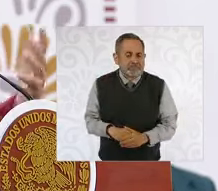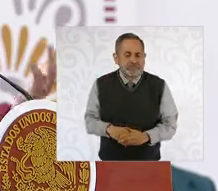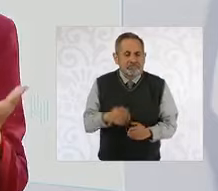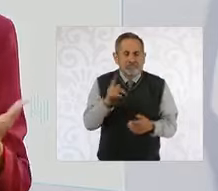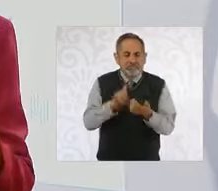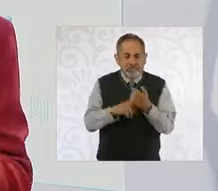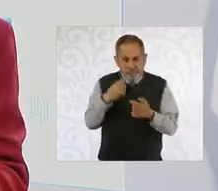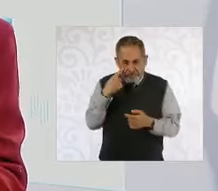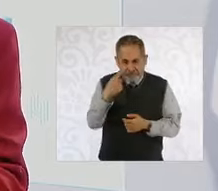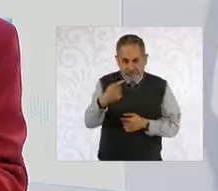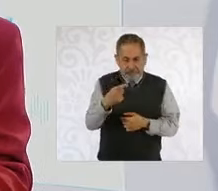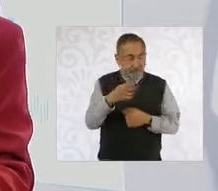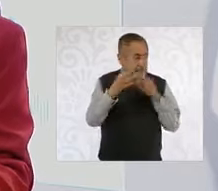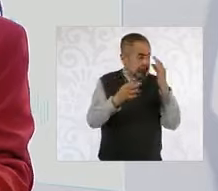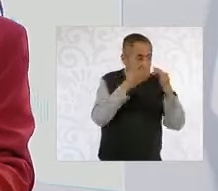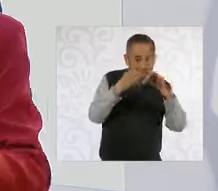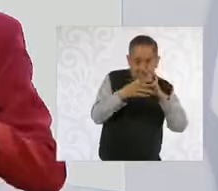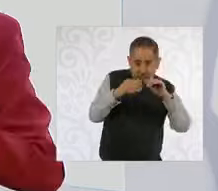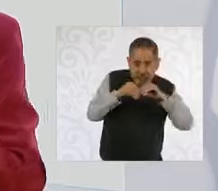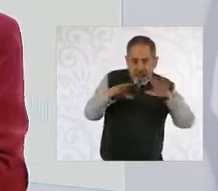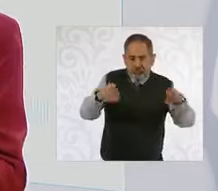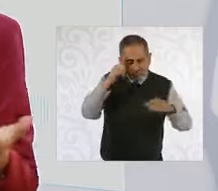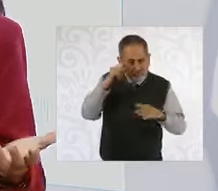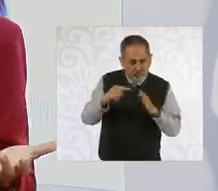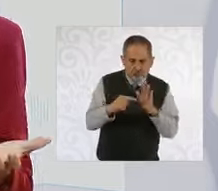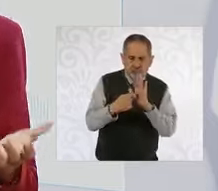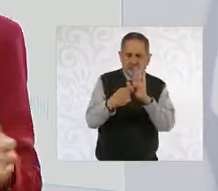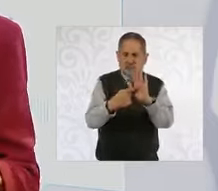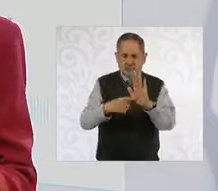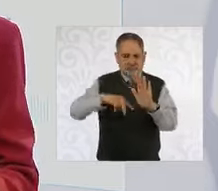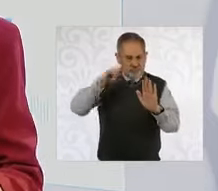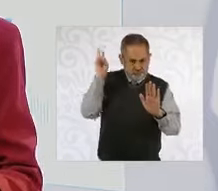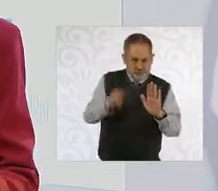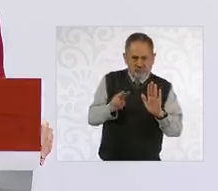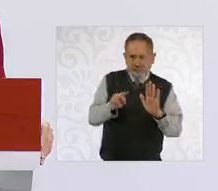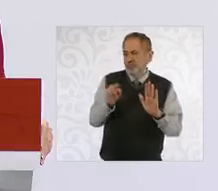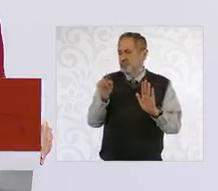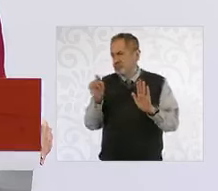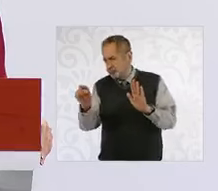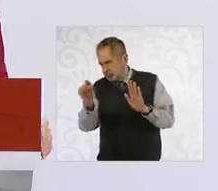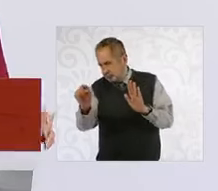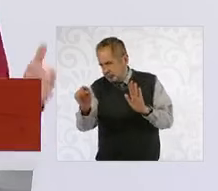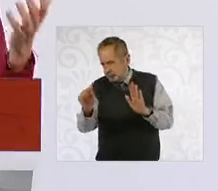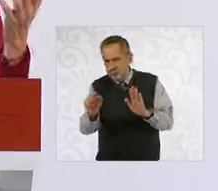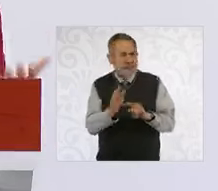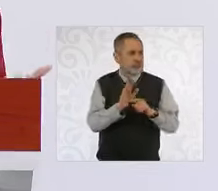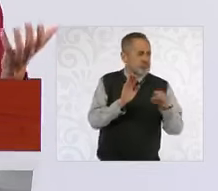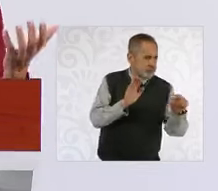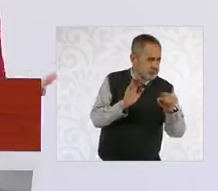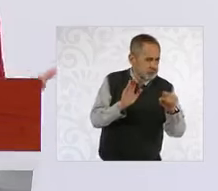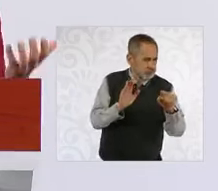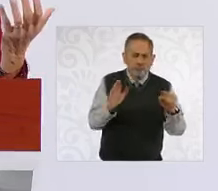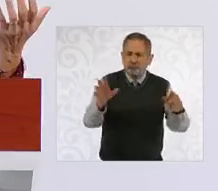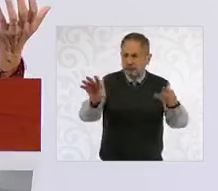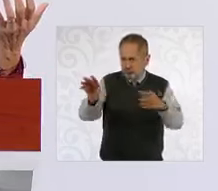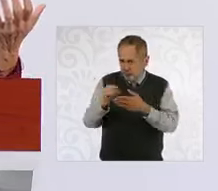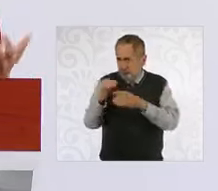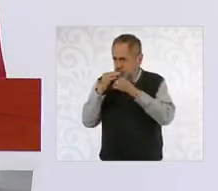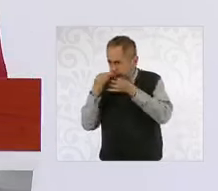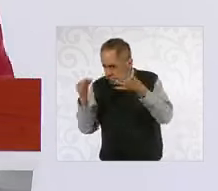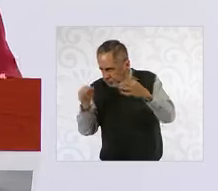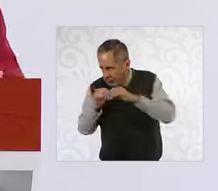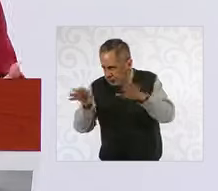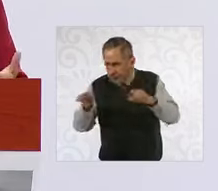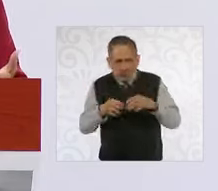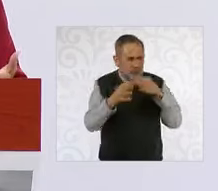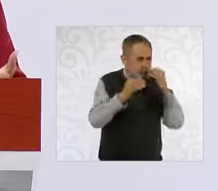Pero ¿qué debe hacer un medio de comunicación para mostrar la pluralidad de la sociedad? Pues balancear, tener